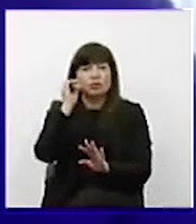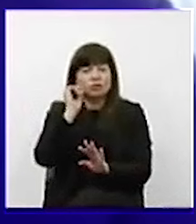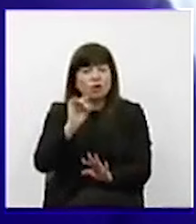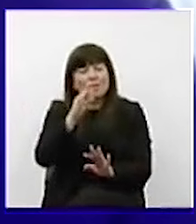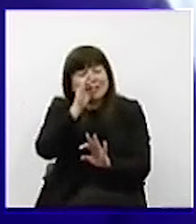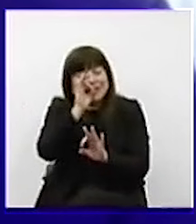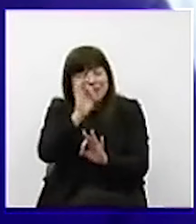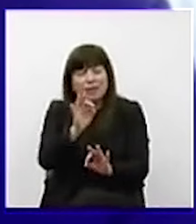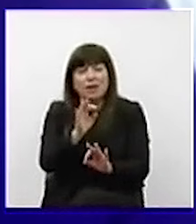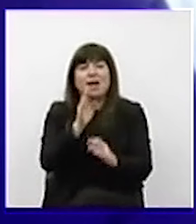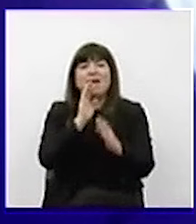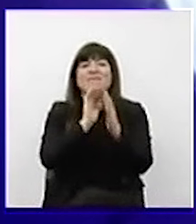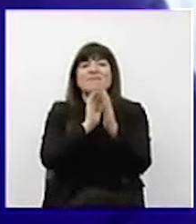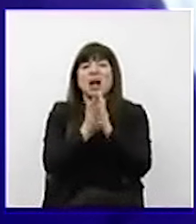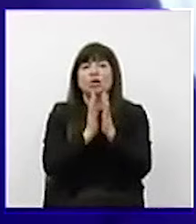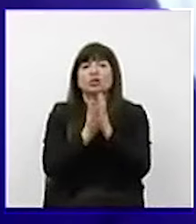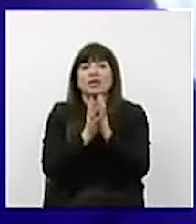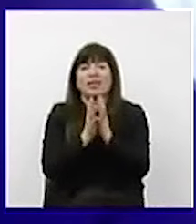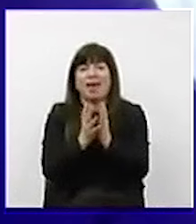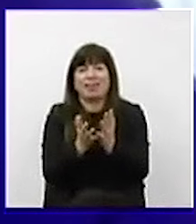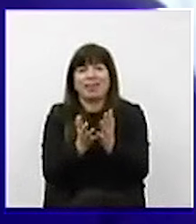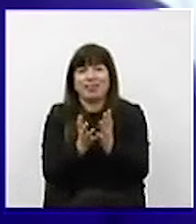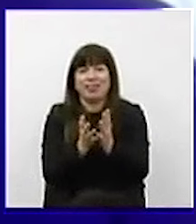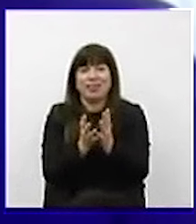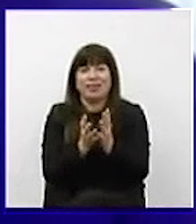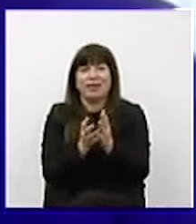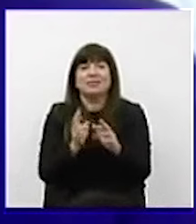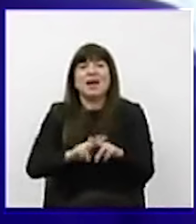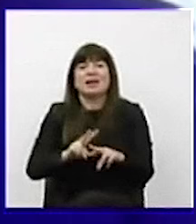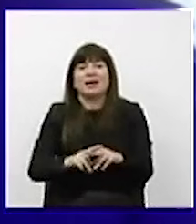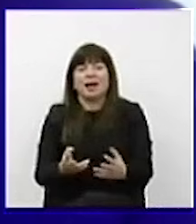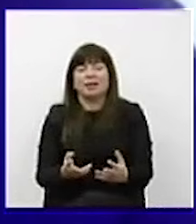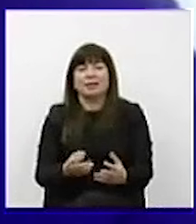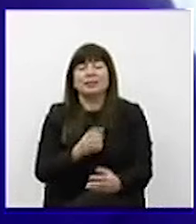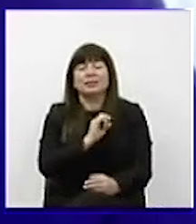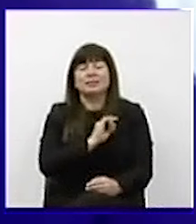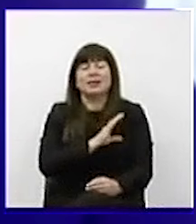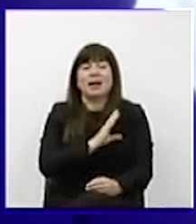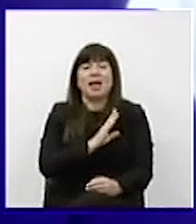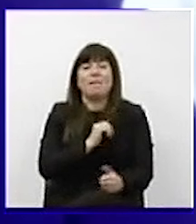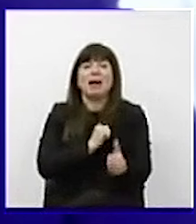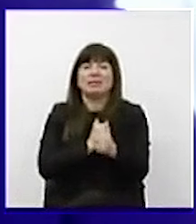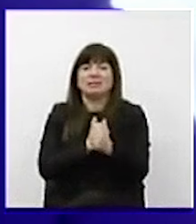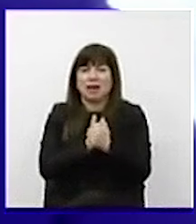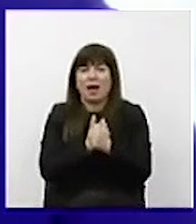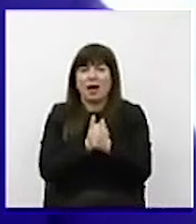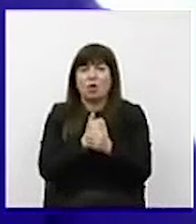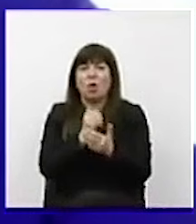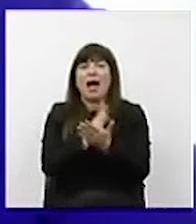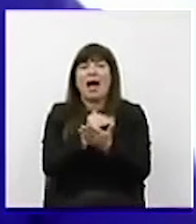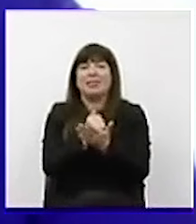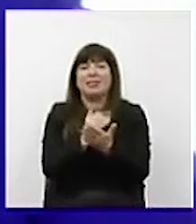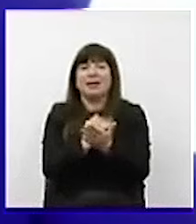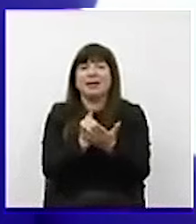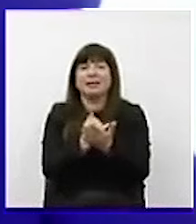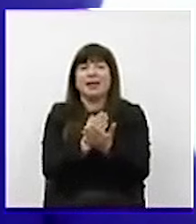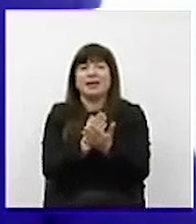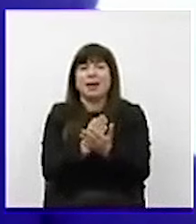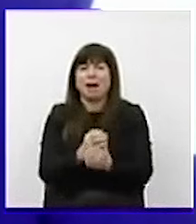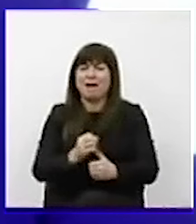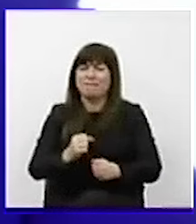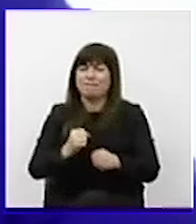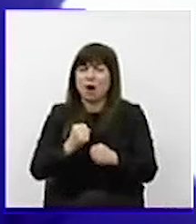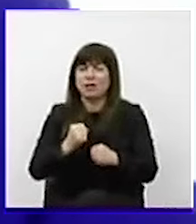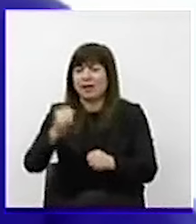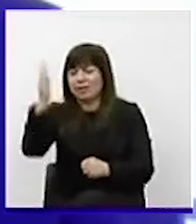la velocidad del desbloquear el lockdown, Chile estaba más cercano a la estrategia más avezada que propugnaba